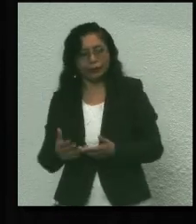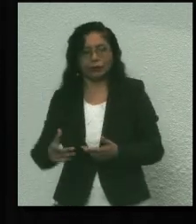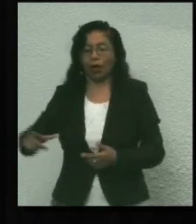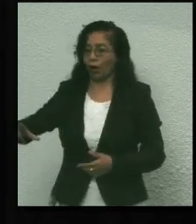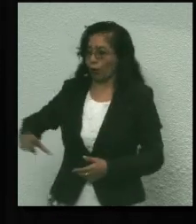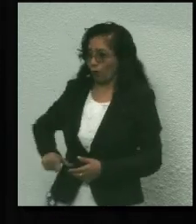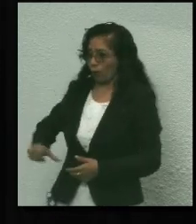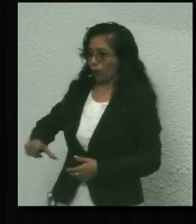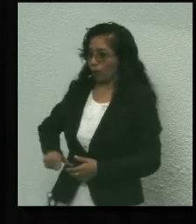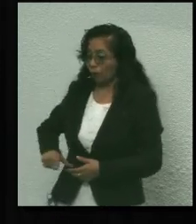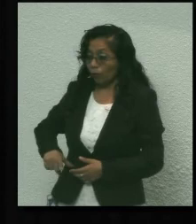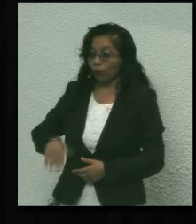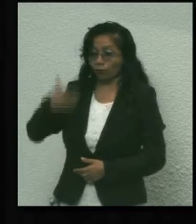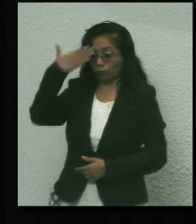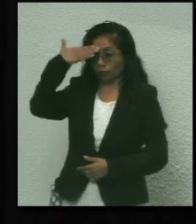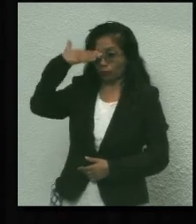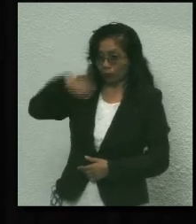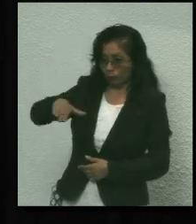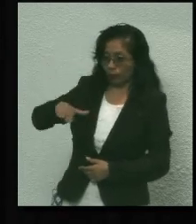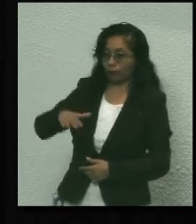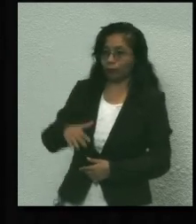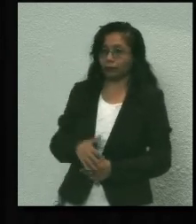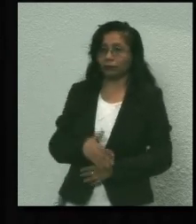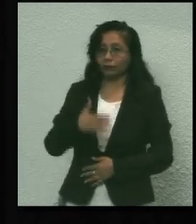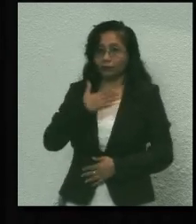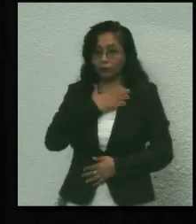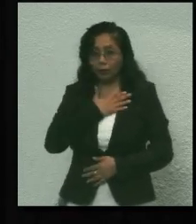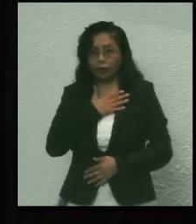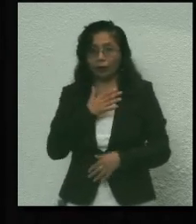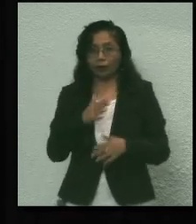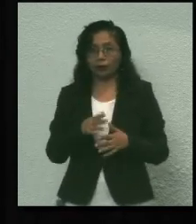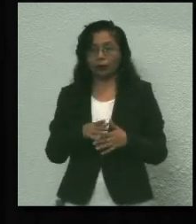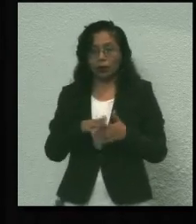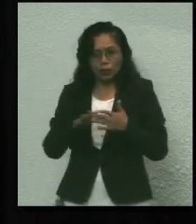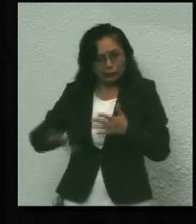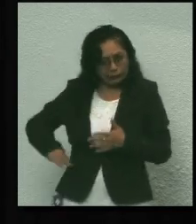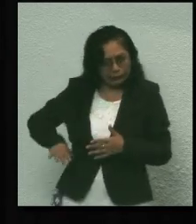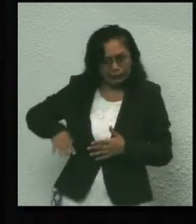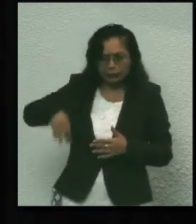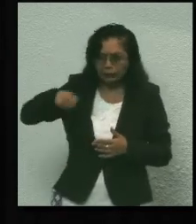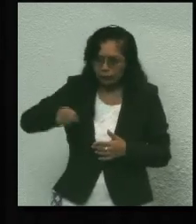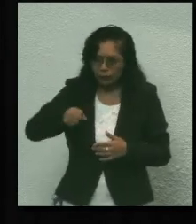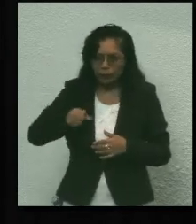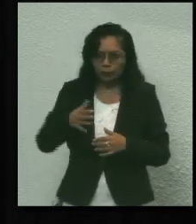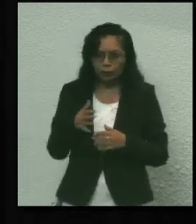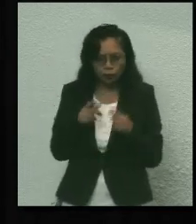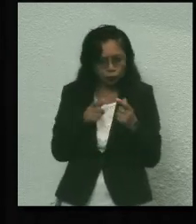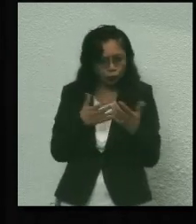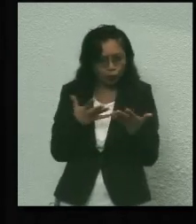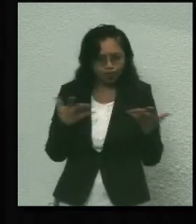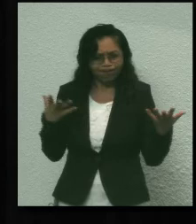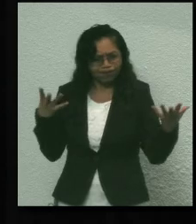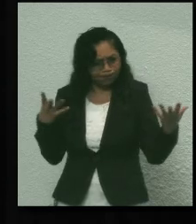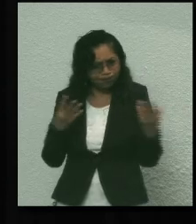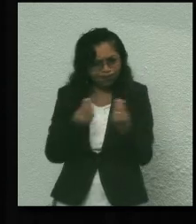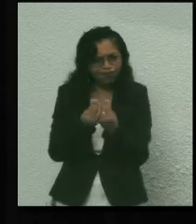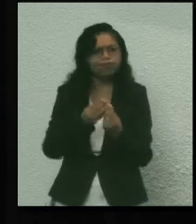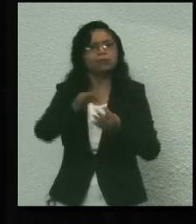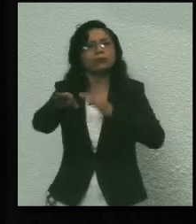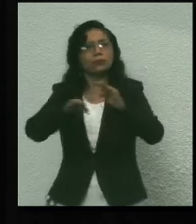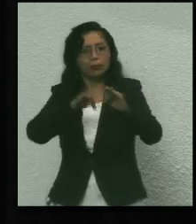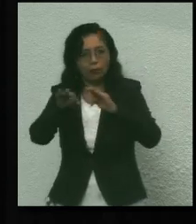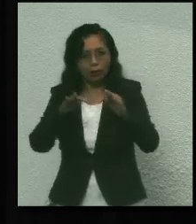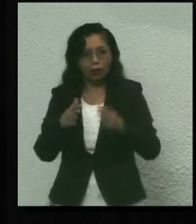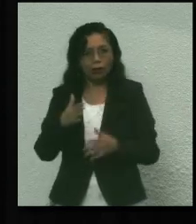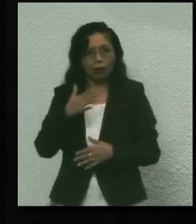Gobernador, sepa usted que aquí, en el Poder Legislativo, intentaremos buscar esa cooperación. Cuenta con